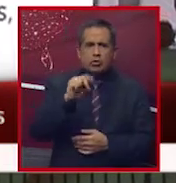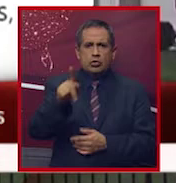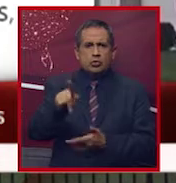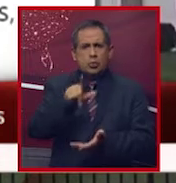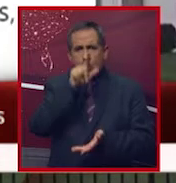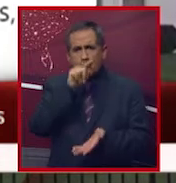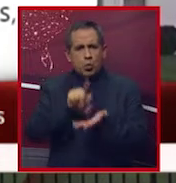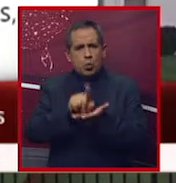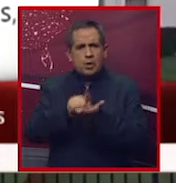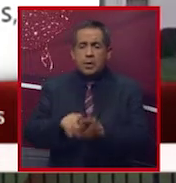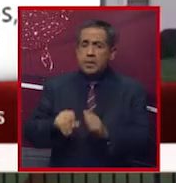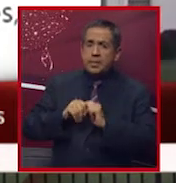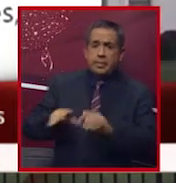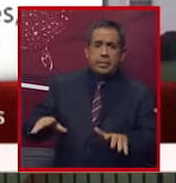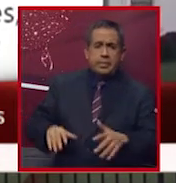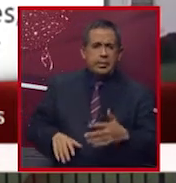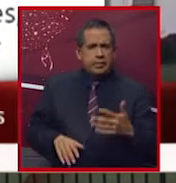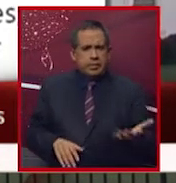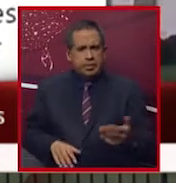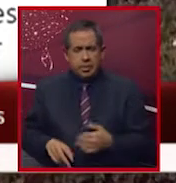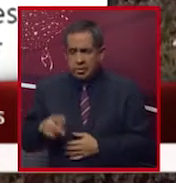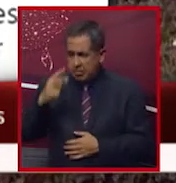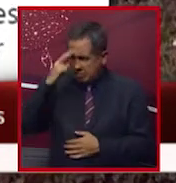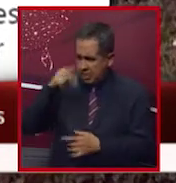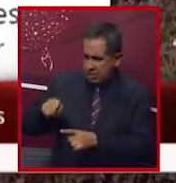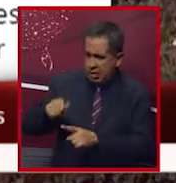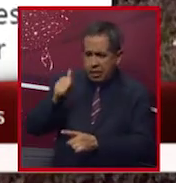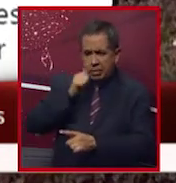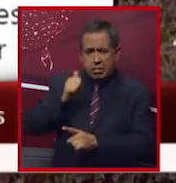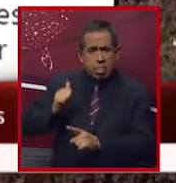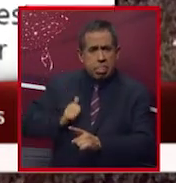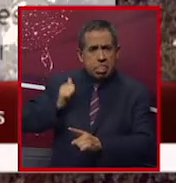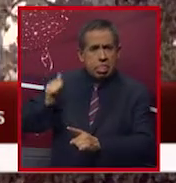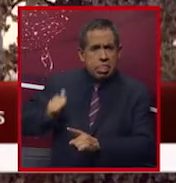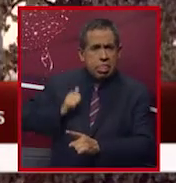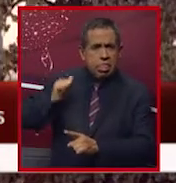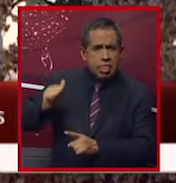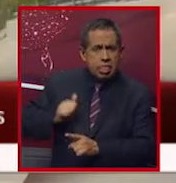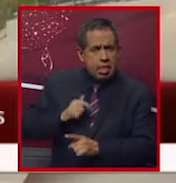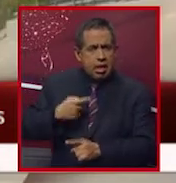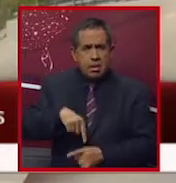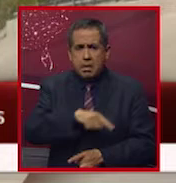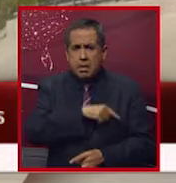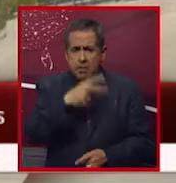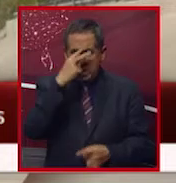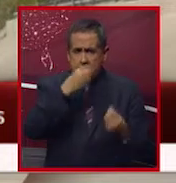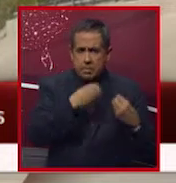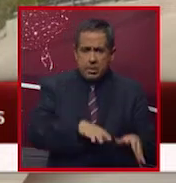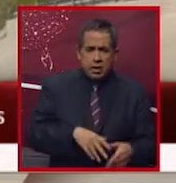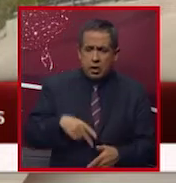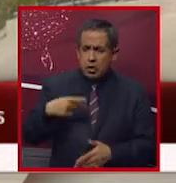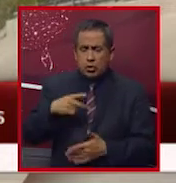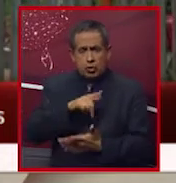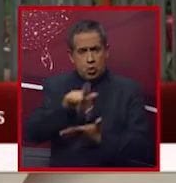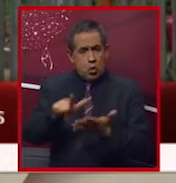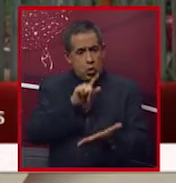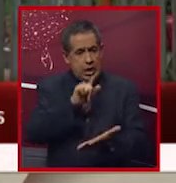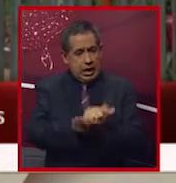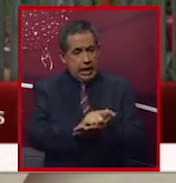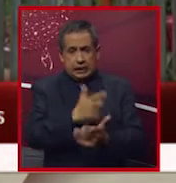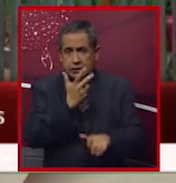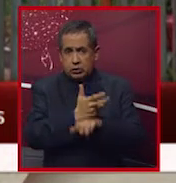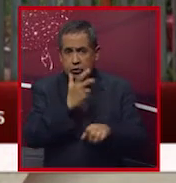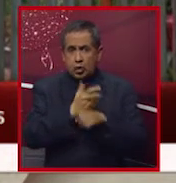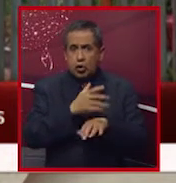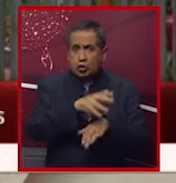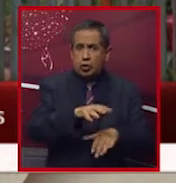Twitter. Mencionó que México ha tomado ventaja de Estados Unidos durante décadas. Culpó a las leyes migratorias avaladas por los